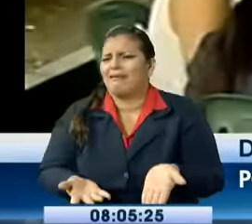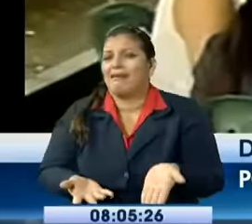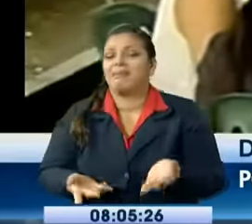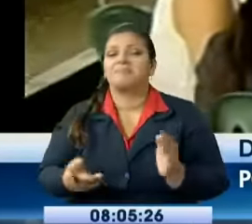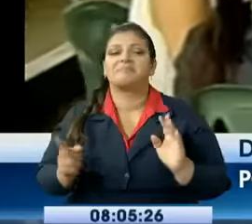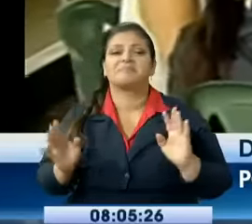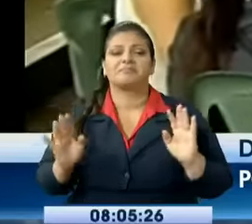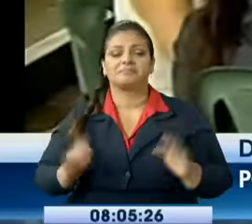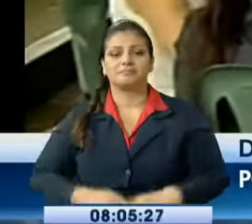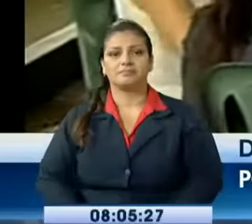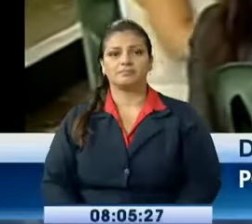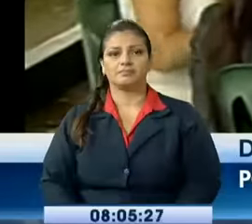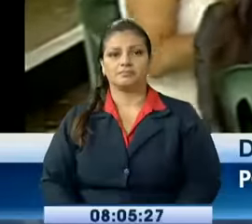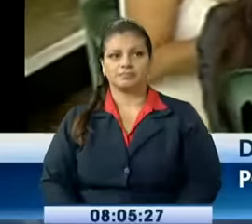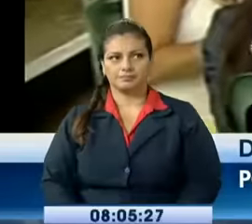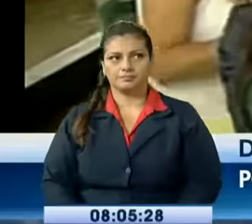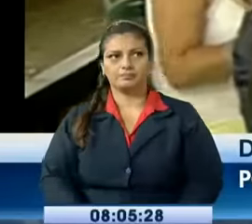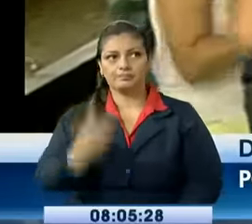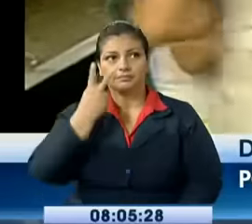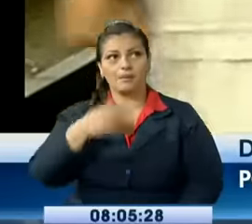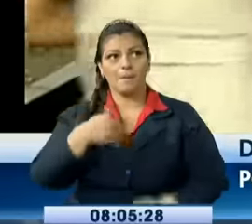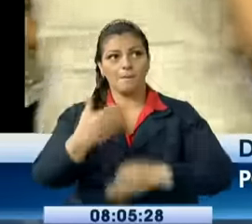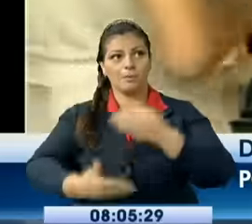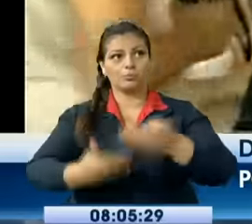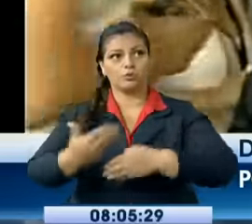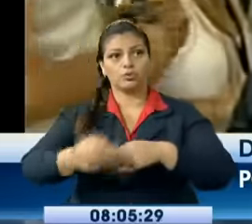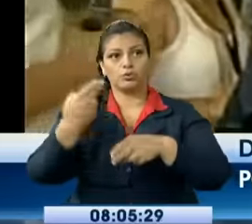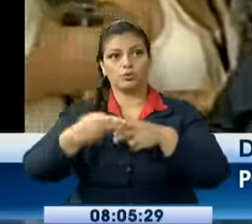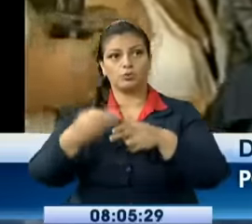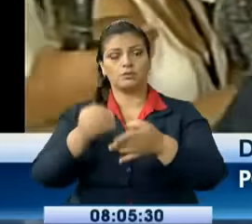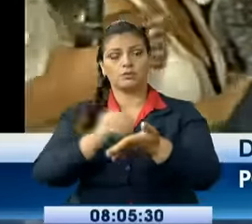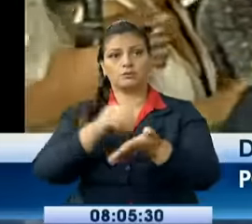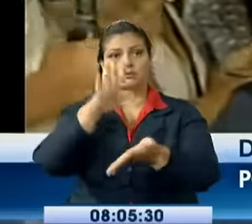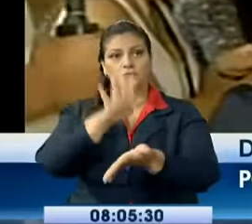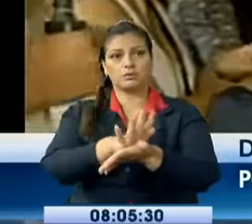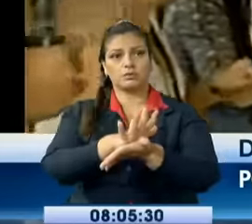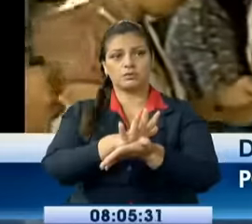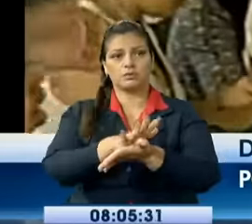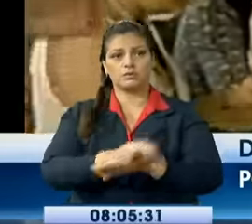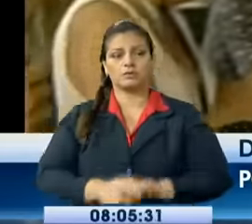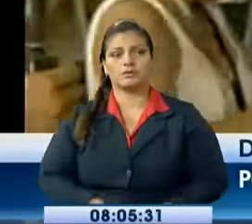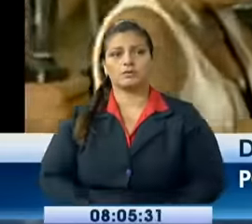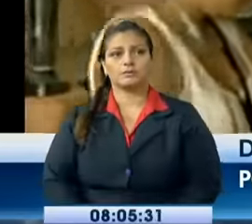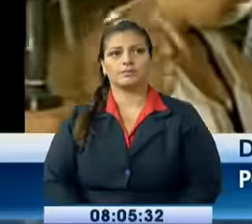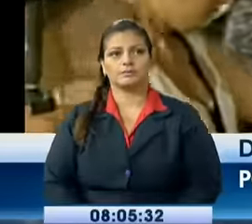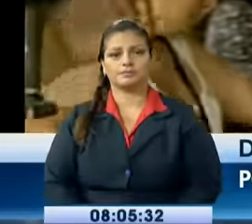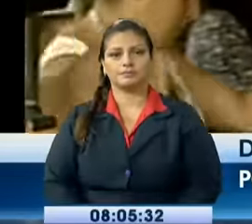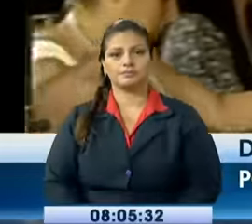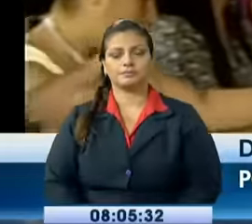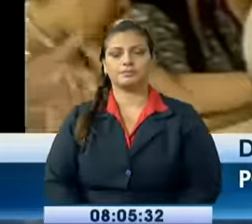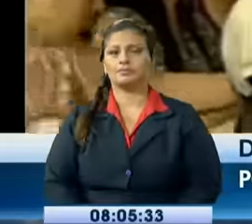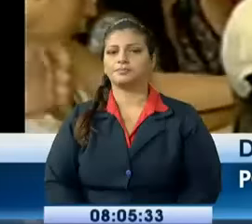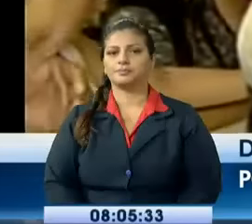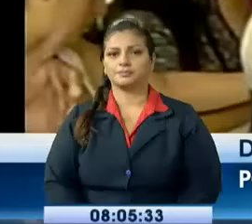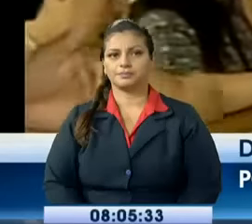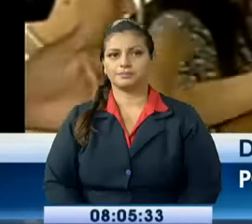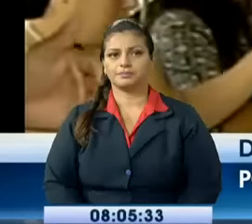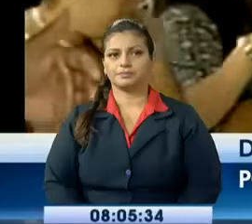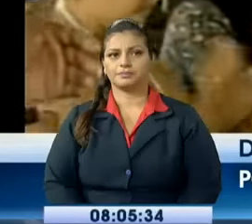proceso de inscripción de quienes forman parte de este proceso, de las fase 2, fase 3,